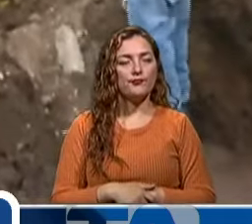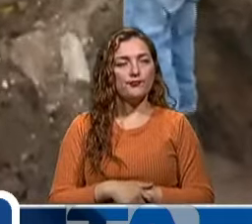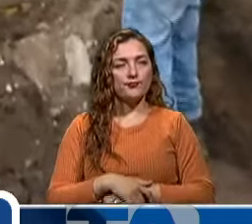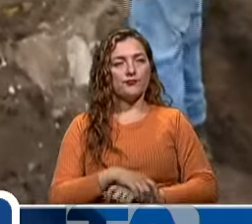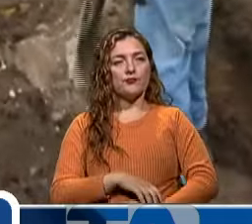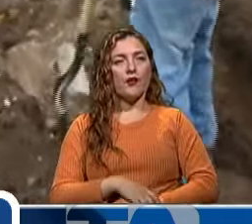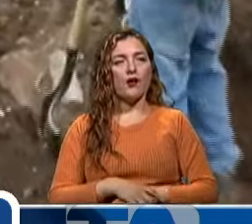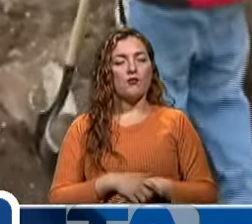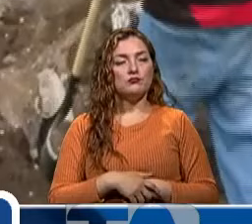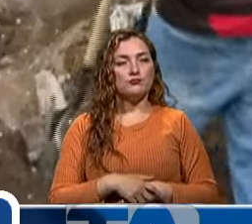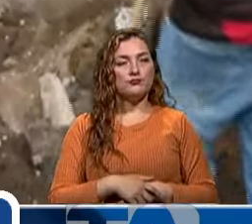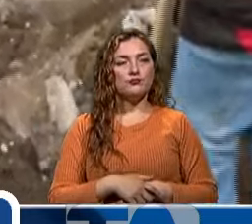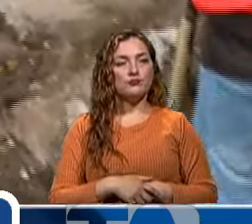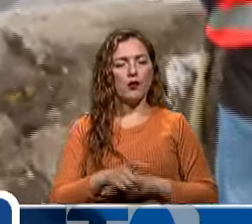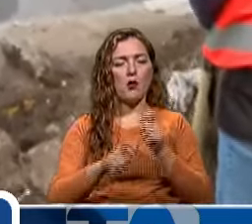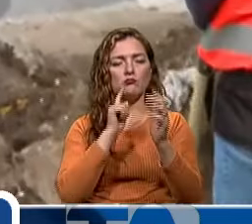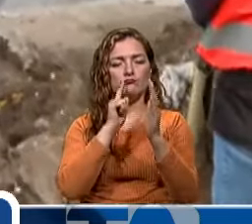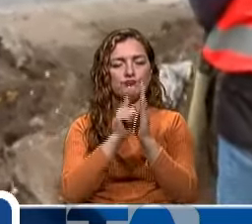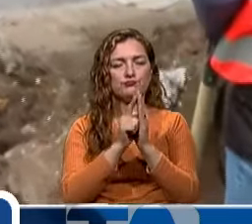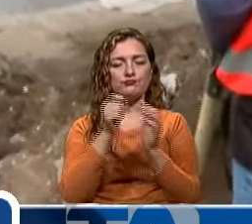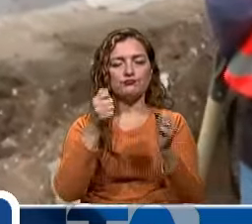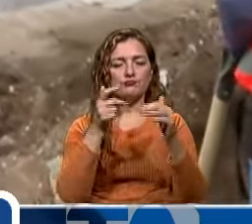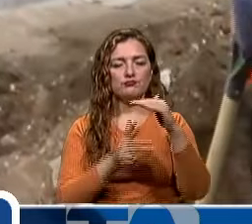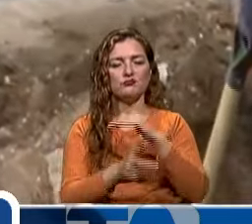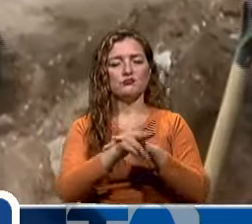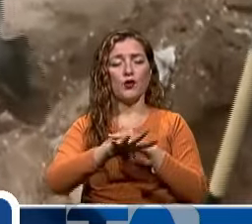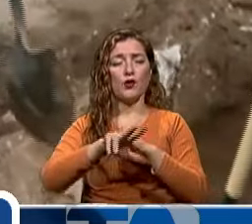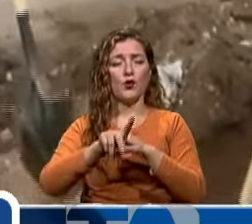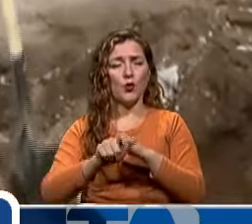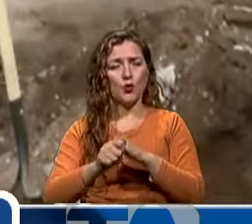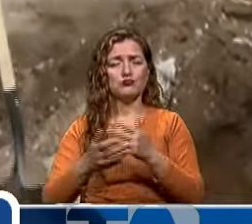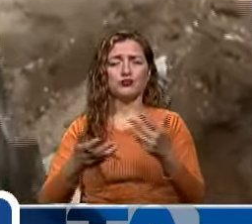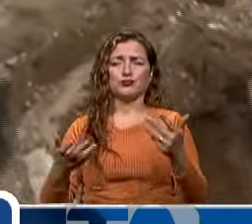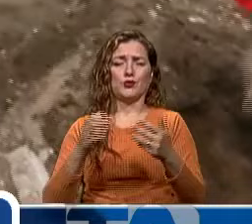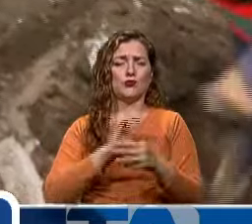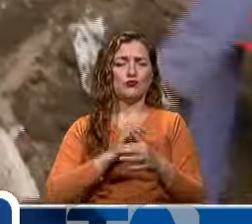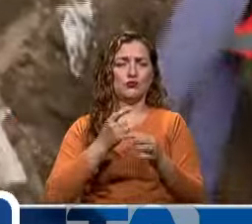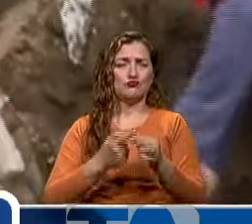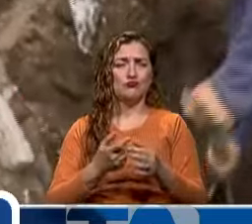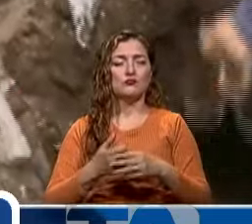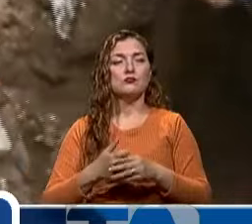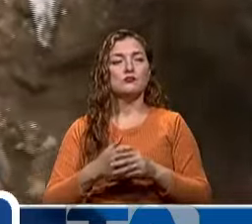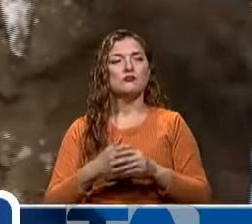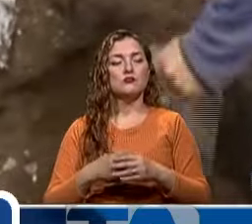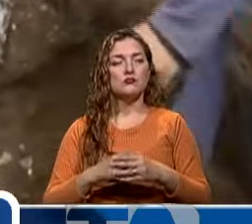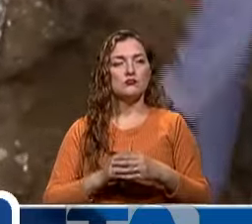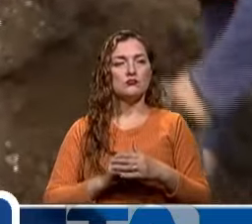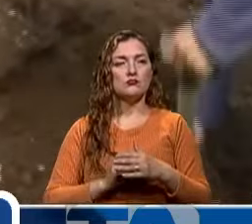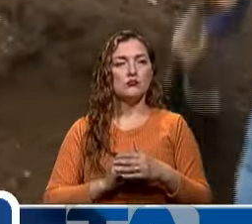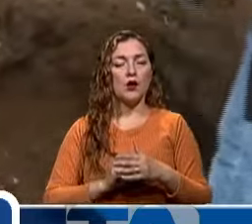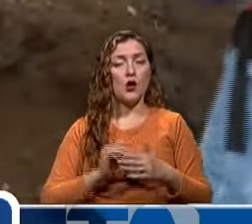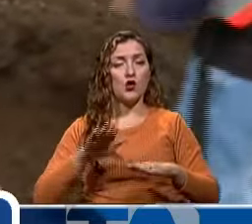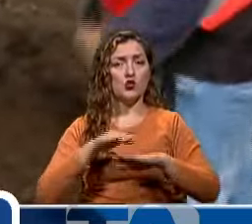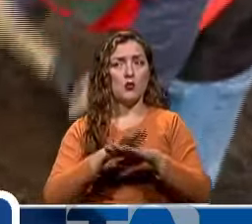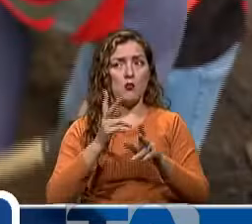de esto, se han recibido muchas denuncias de que se roban vehículos dentro de los parqueaderos públicos del municipio de la capital. Entonces quiero saber si va